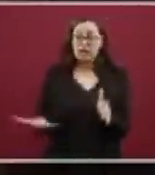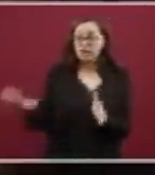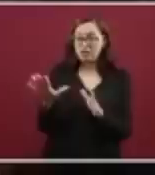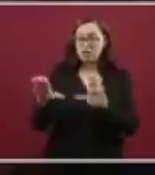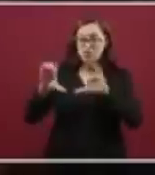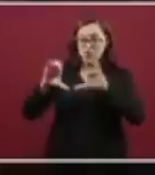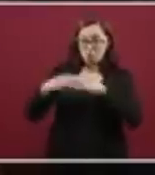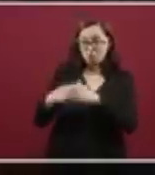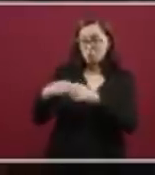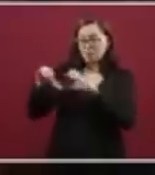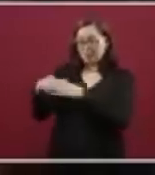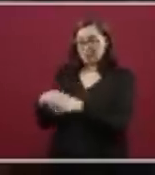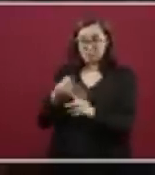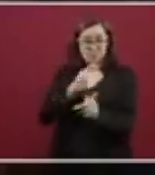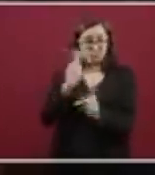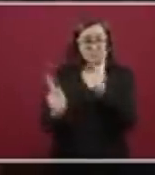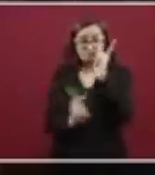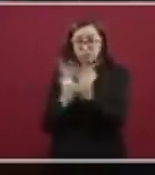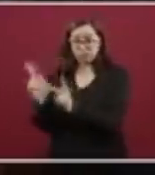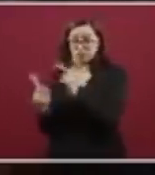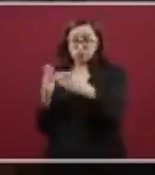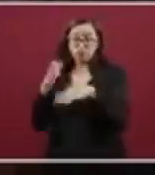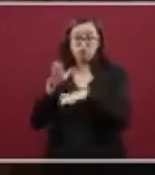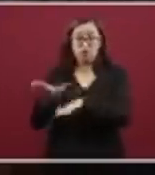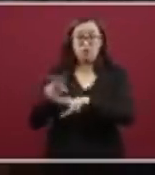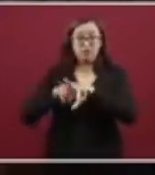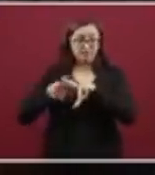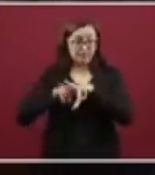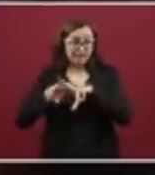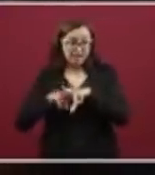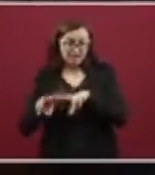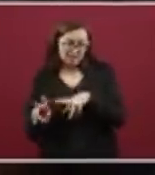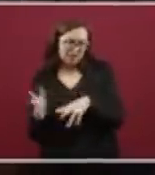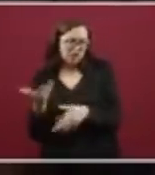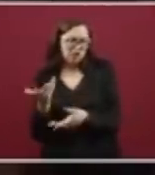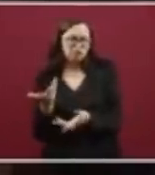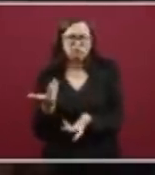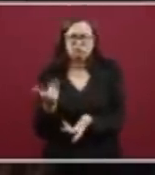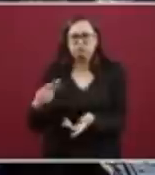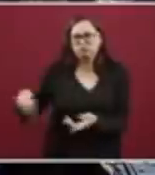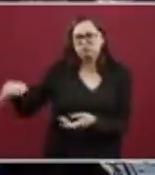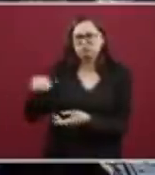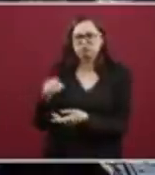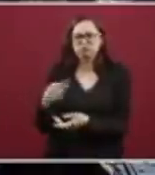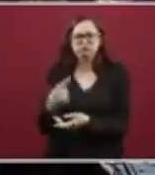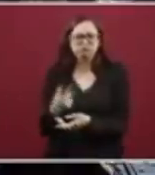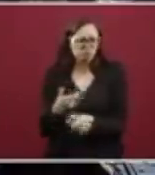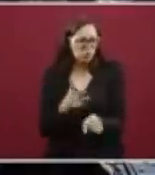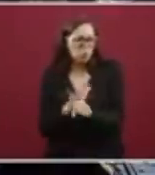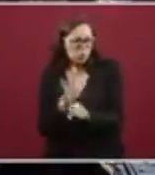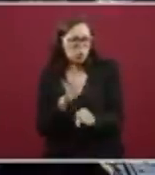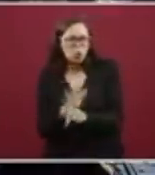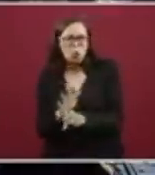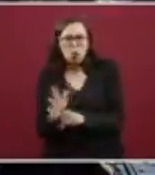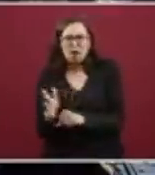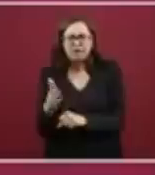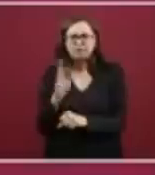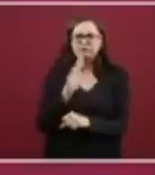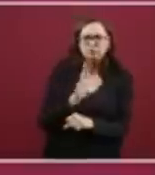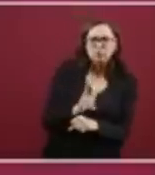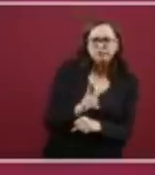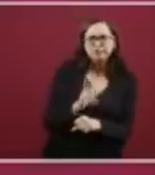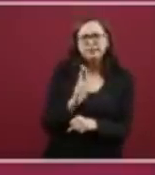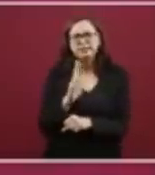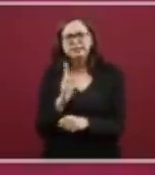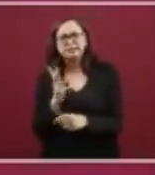comunidades para el tren y cuál fue el resultado de esta consulta, si fue un